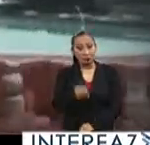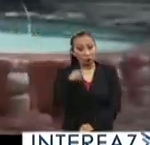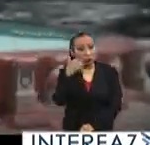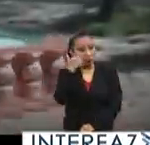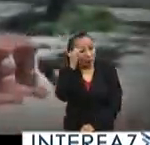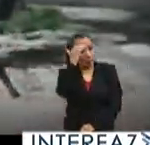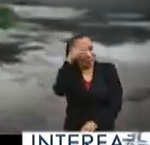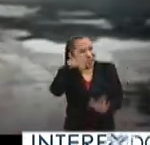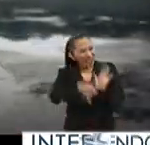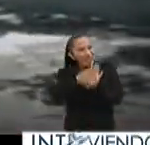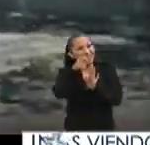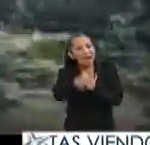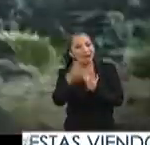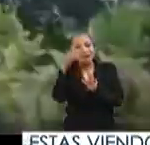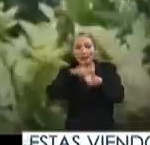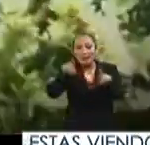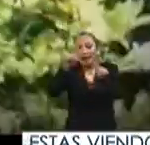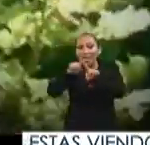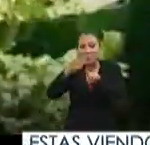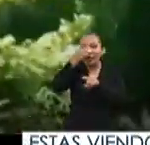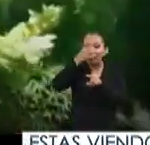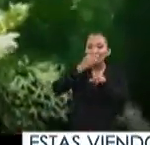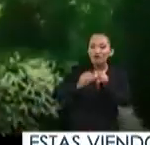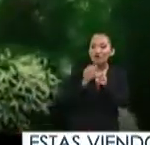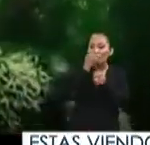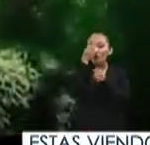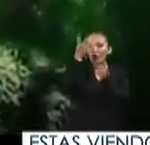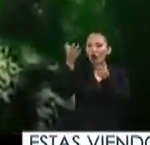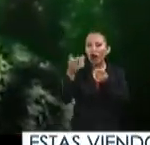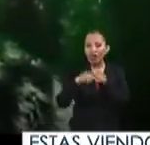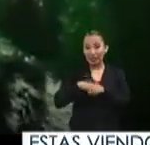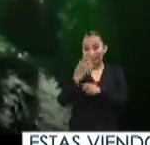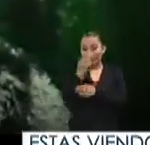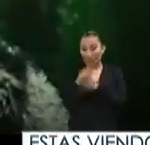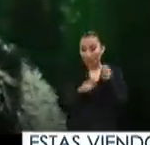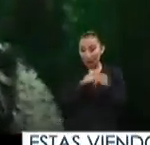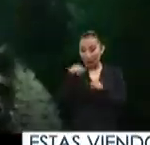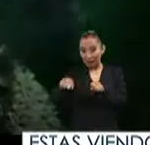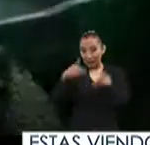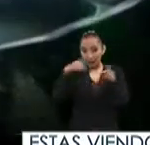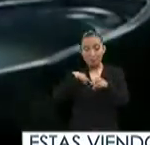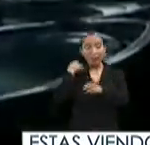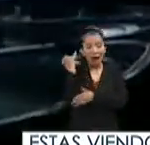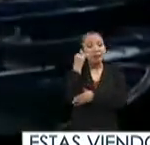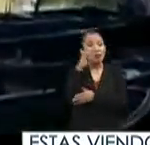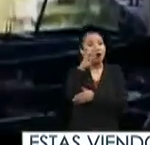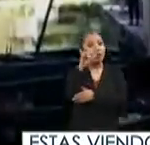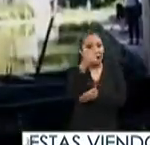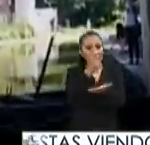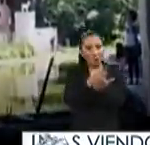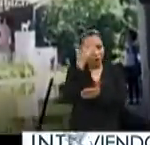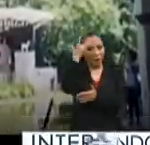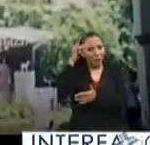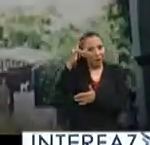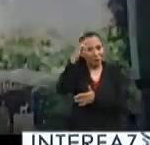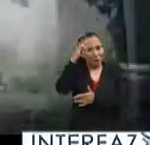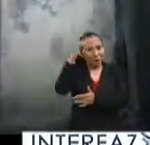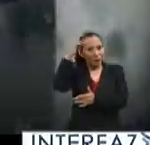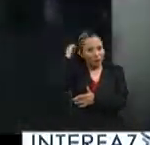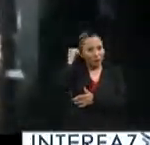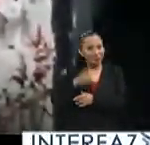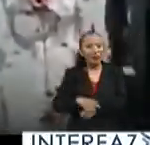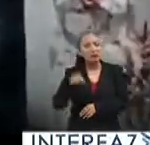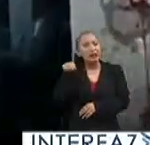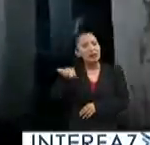Si deseas conocer más sobre la gran variedad de flora y fauna de nuestro país, te invito a visitar el Jardín Borda en la ciudad de Cuernavaca,